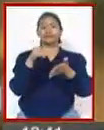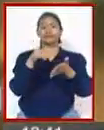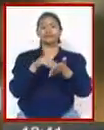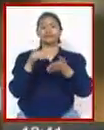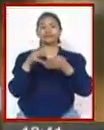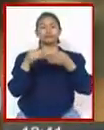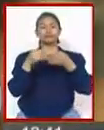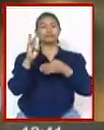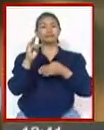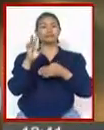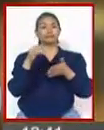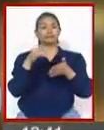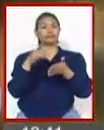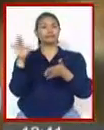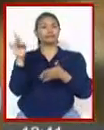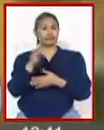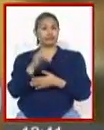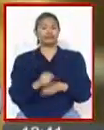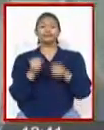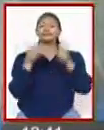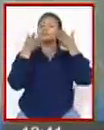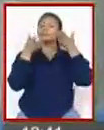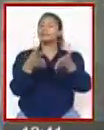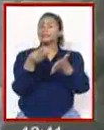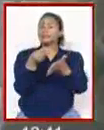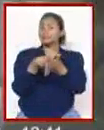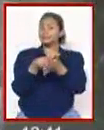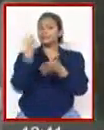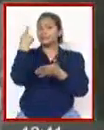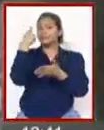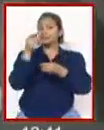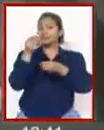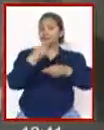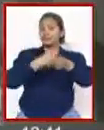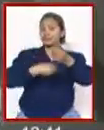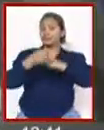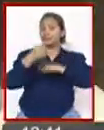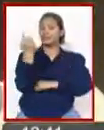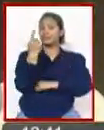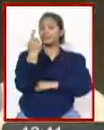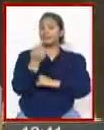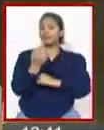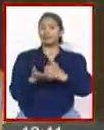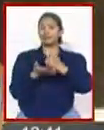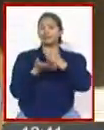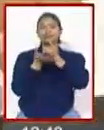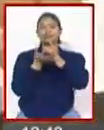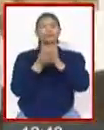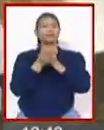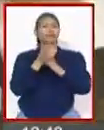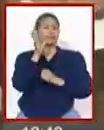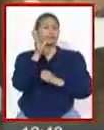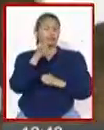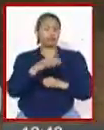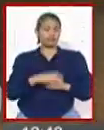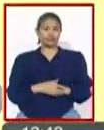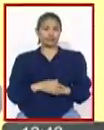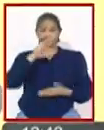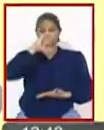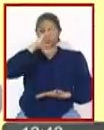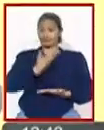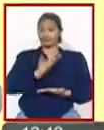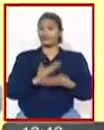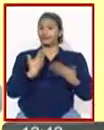y $70,000. La dejó sin capital para su negocio, que era el único sustento de la progenitora. El hijo